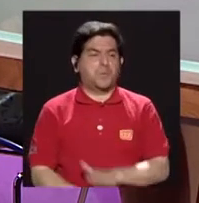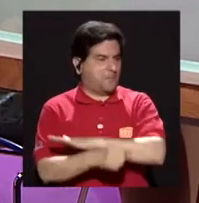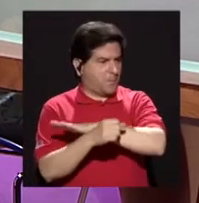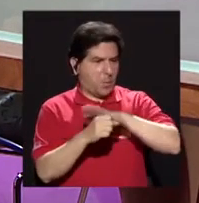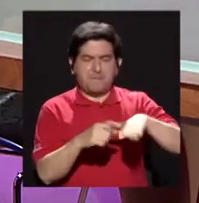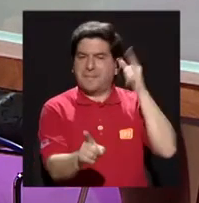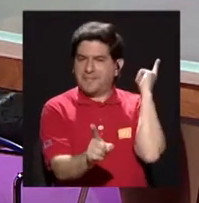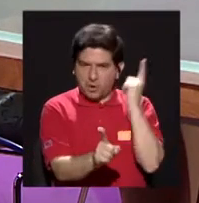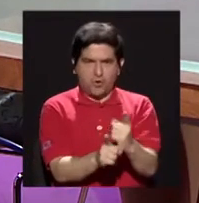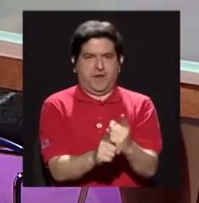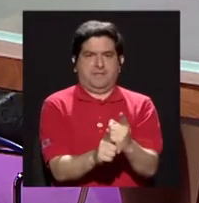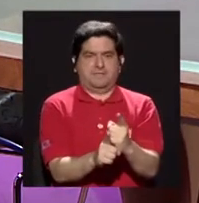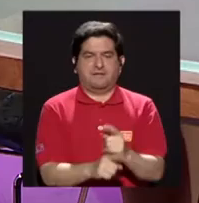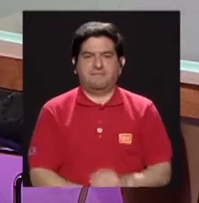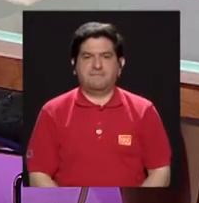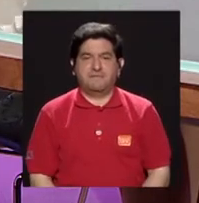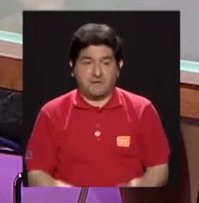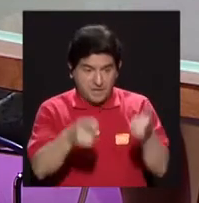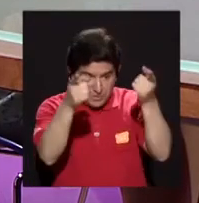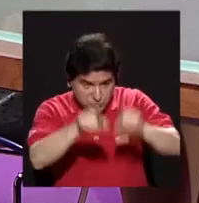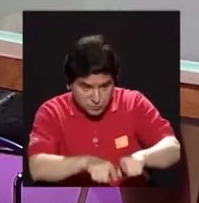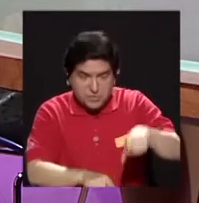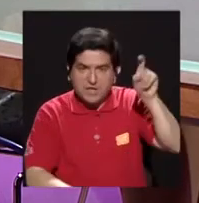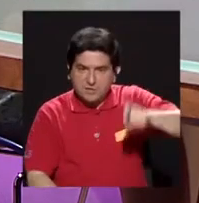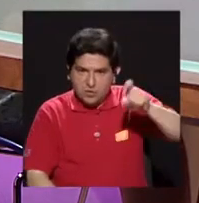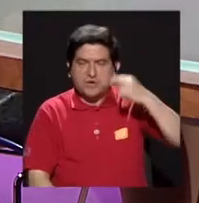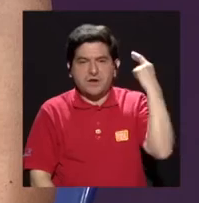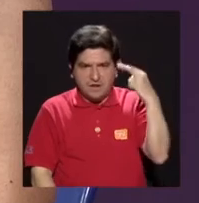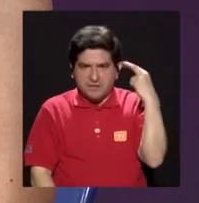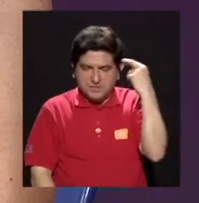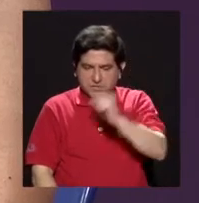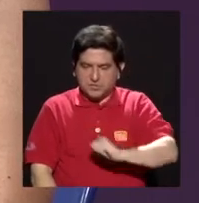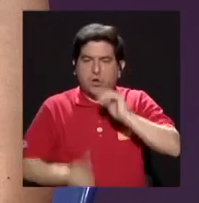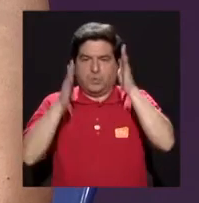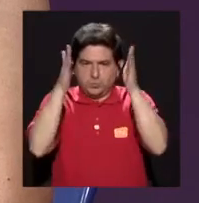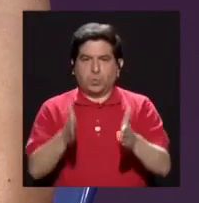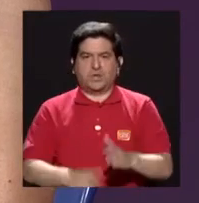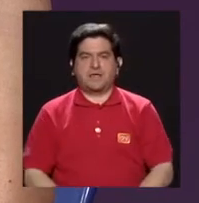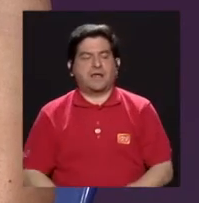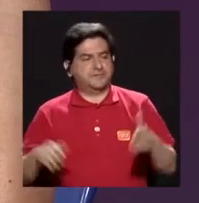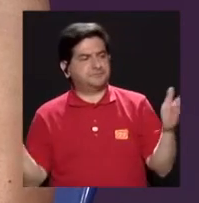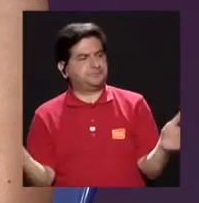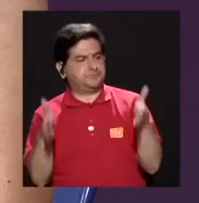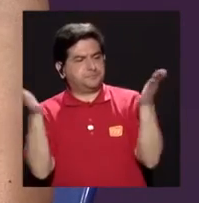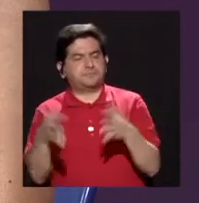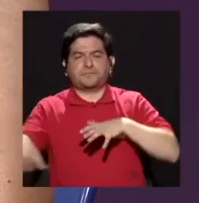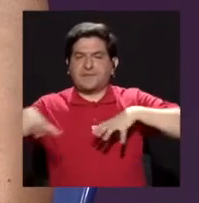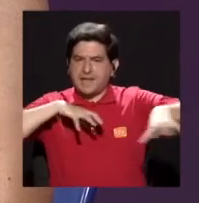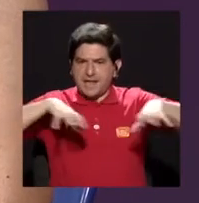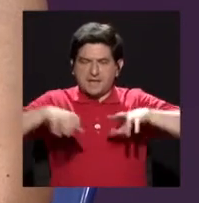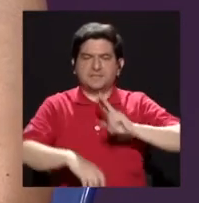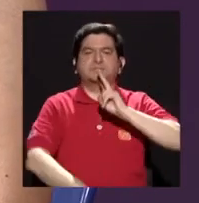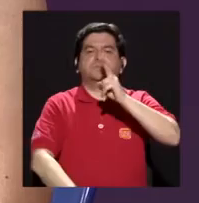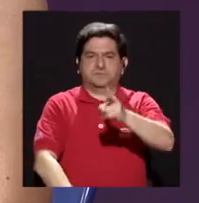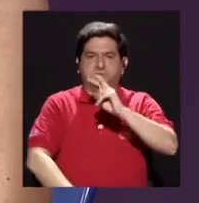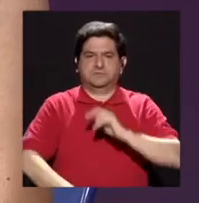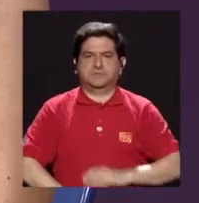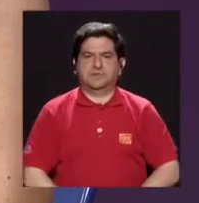absolutamente acertada, y me parece que lo que pasó debería llamar a la reflexión de las autoridades para fomentar acciones que